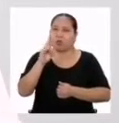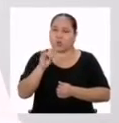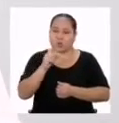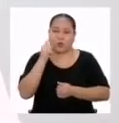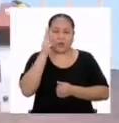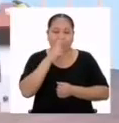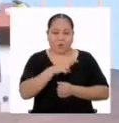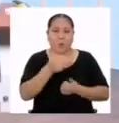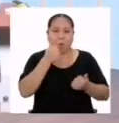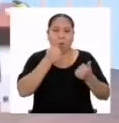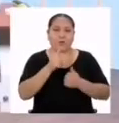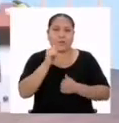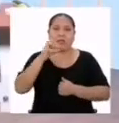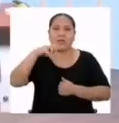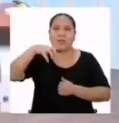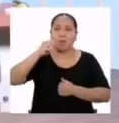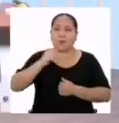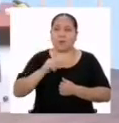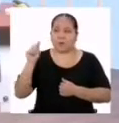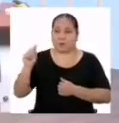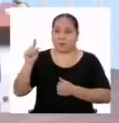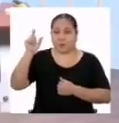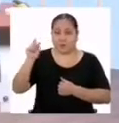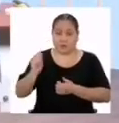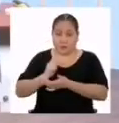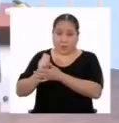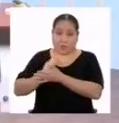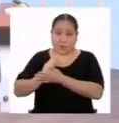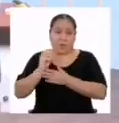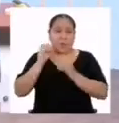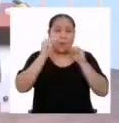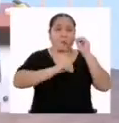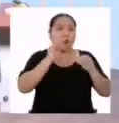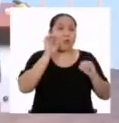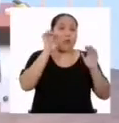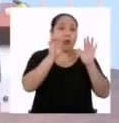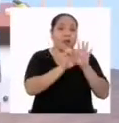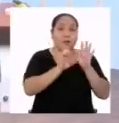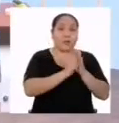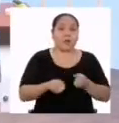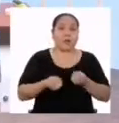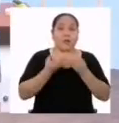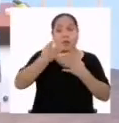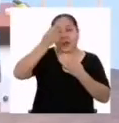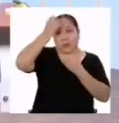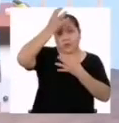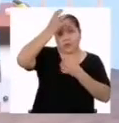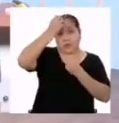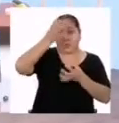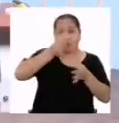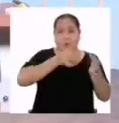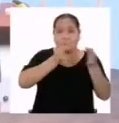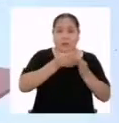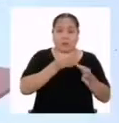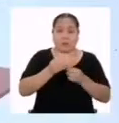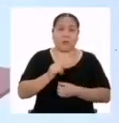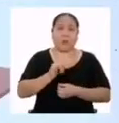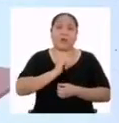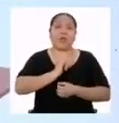es este. Capsoli se vale de ejemplos y una comparación para explicar y brindar información en torno a la identidad